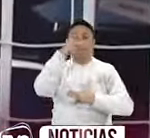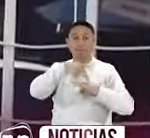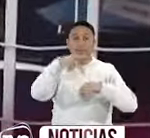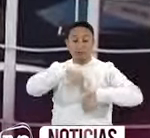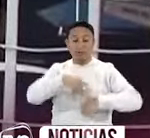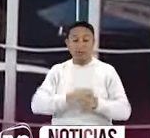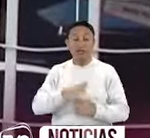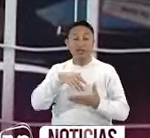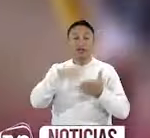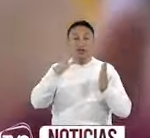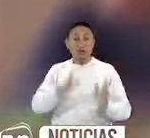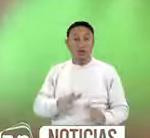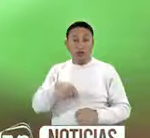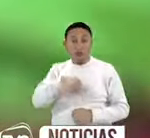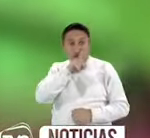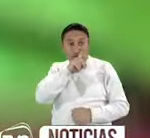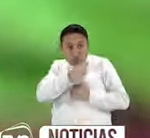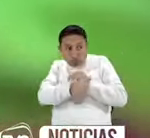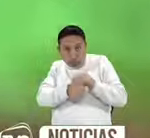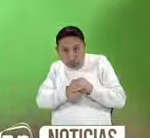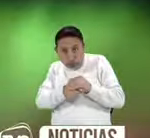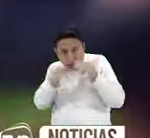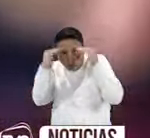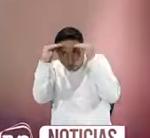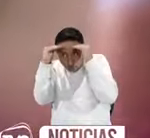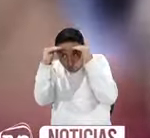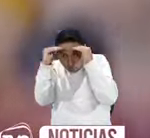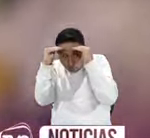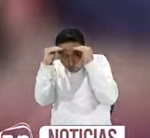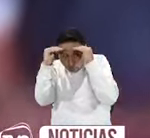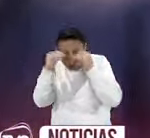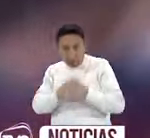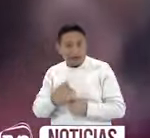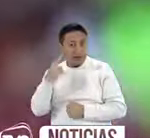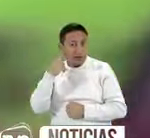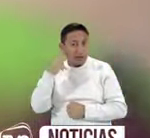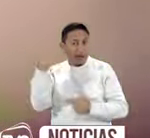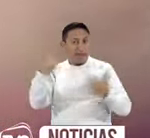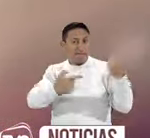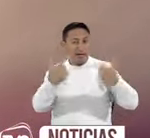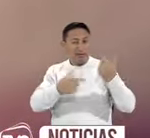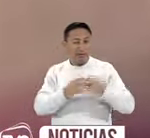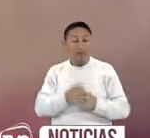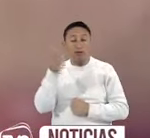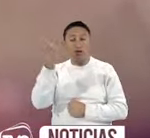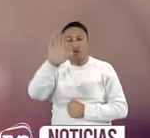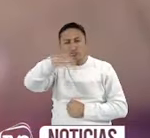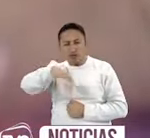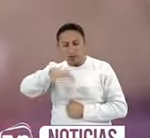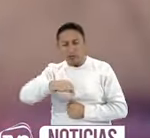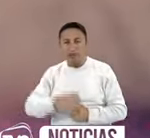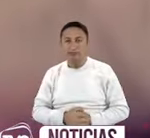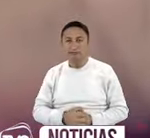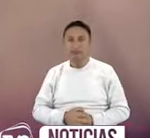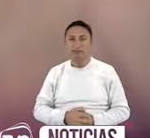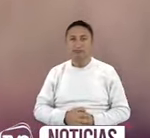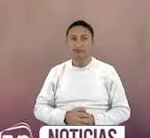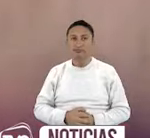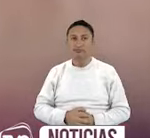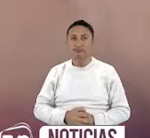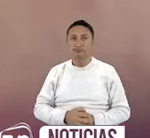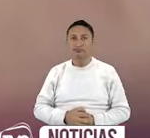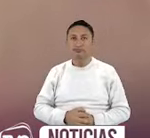a refugiarse debajo de los pupitres al momento en que la docente les pedía que se cubran. ¡Agáchate, Matías! ¡Ahí debajo con otro